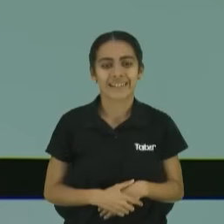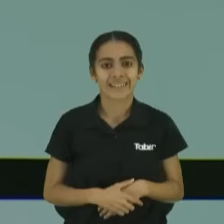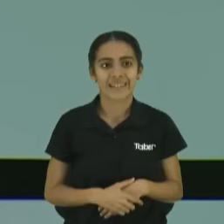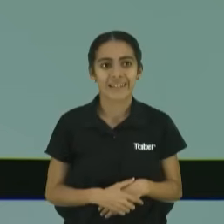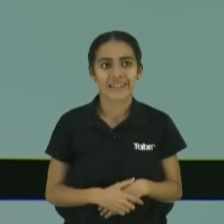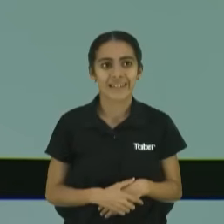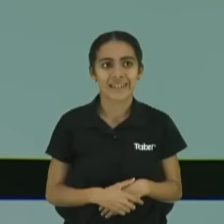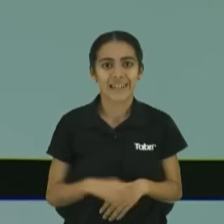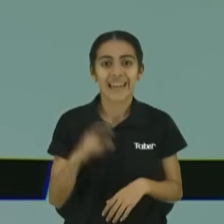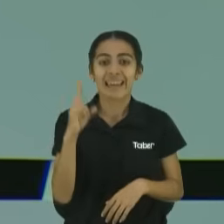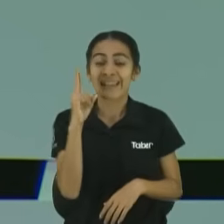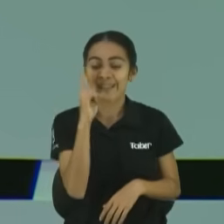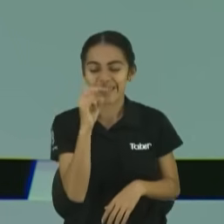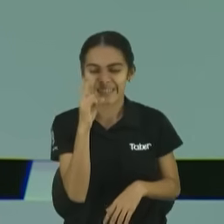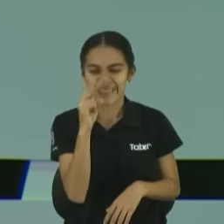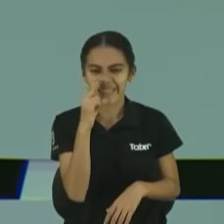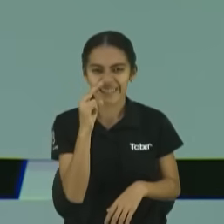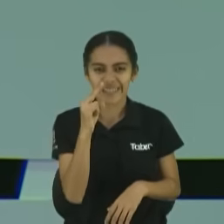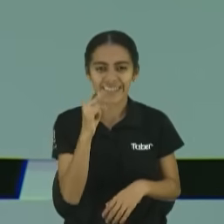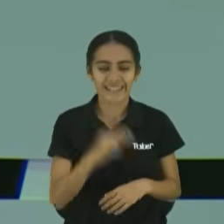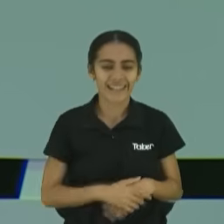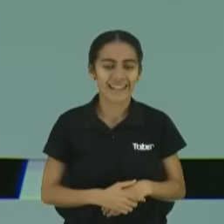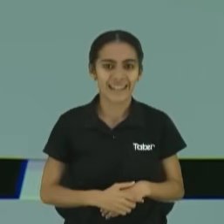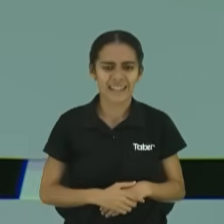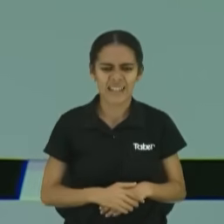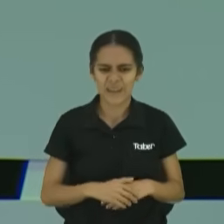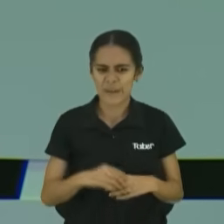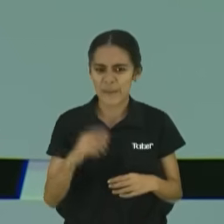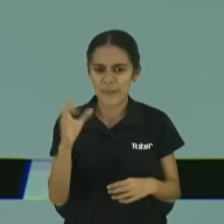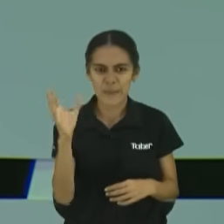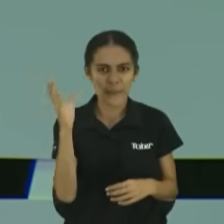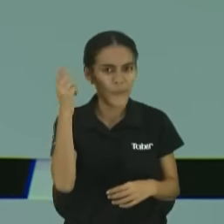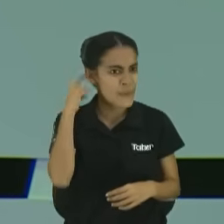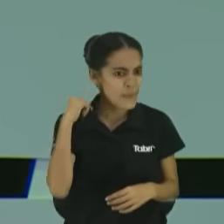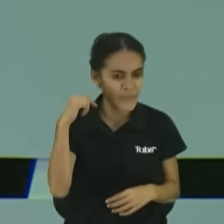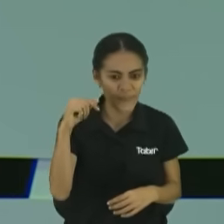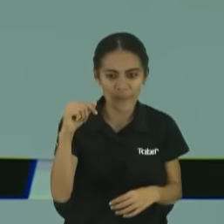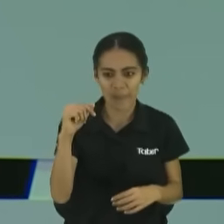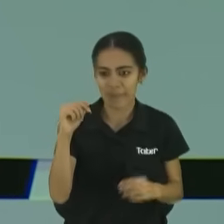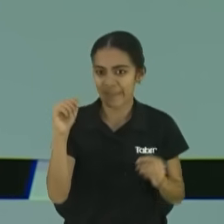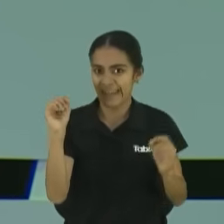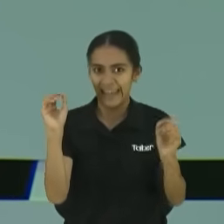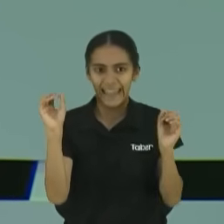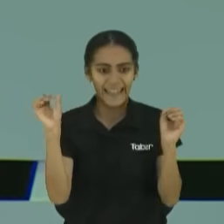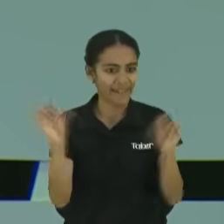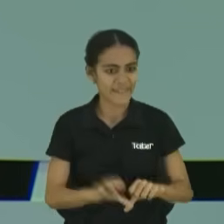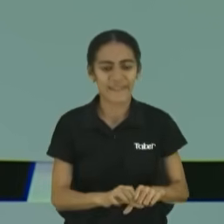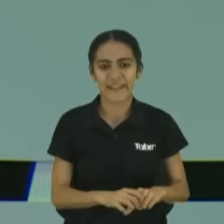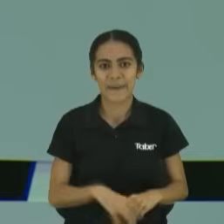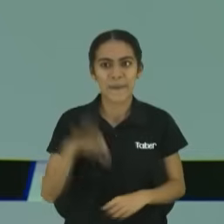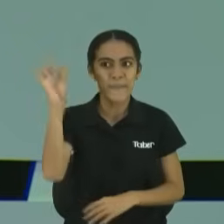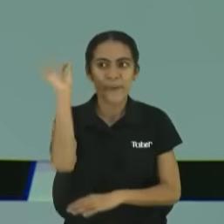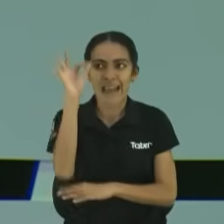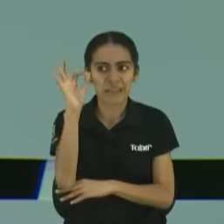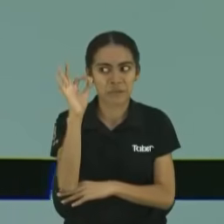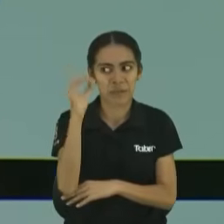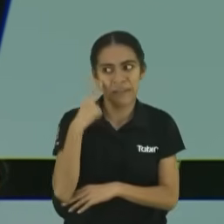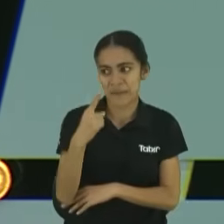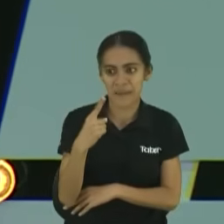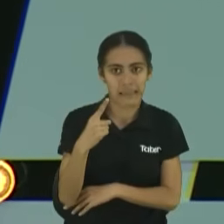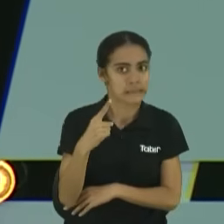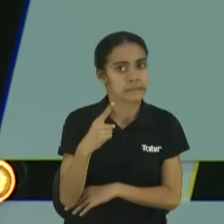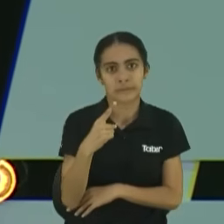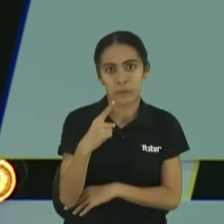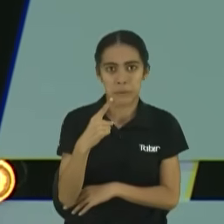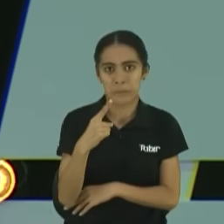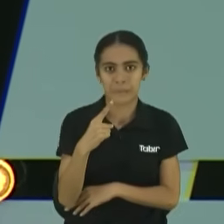Ese es salvaje. O sea, no es una persona que diría: hombre, parece un pastor, nada que ver. O sea, si yo lo veo solo, yo